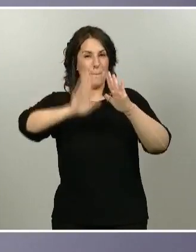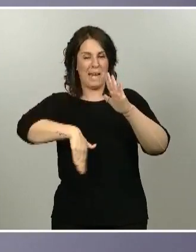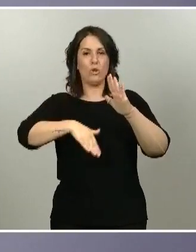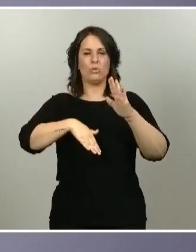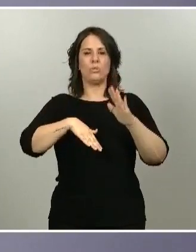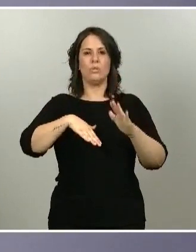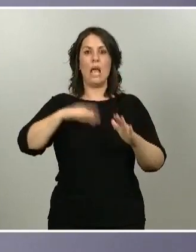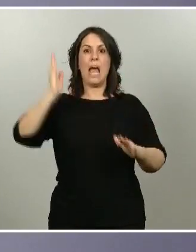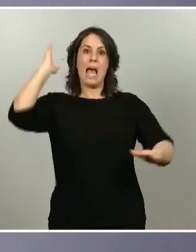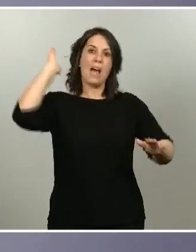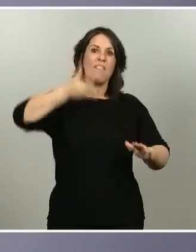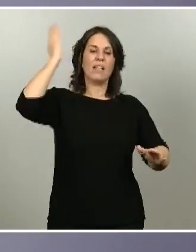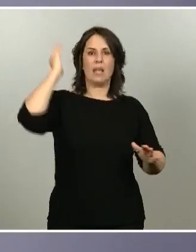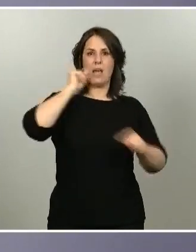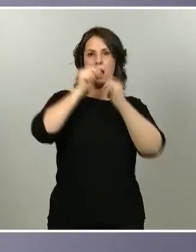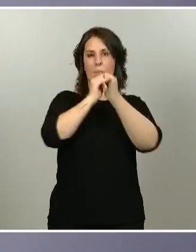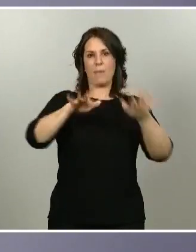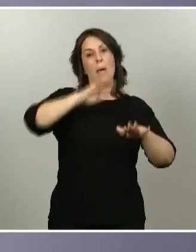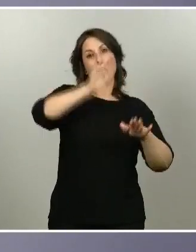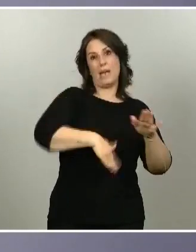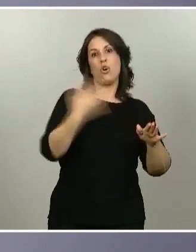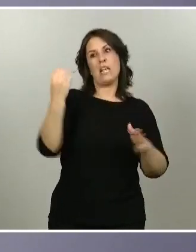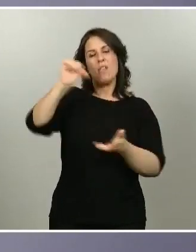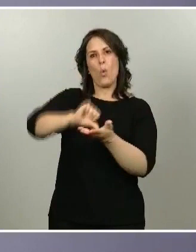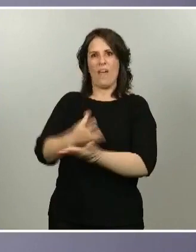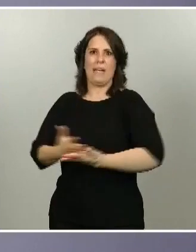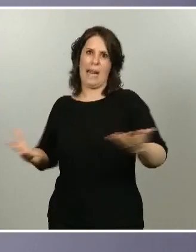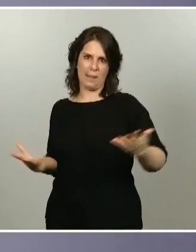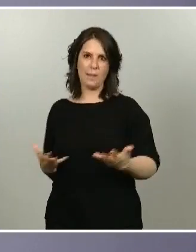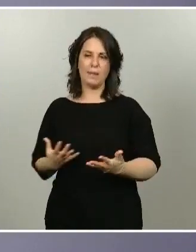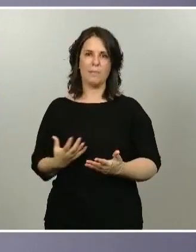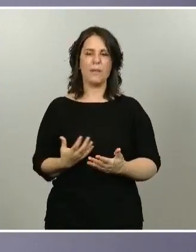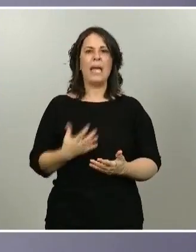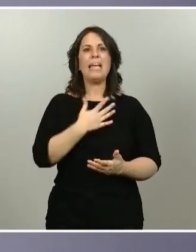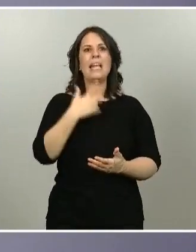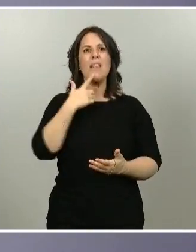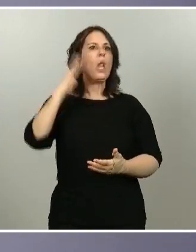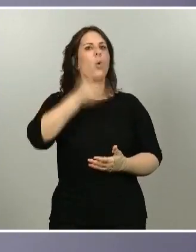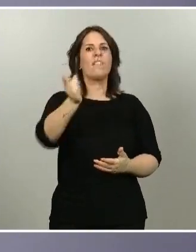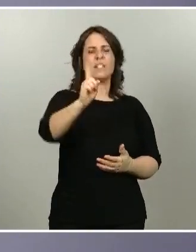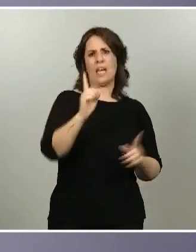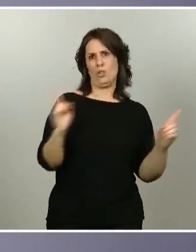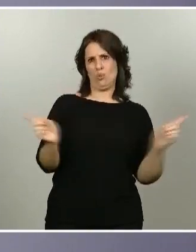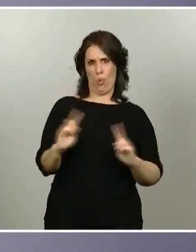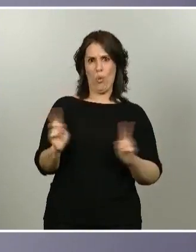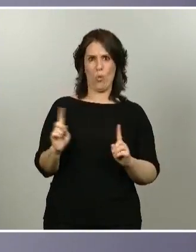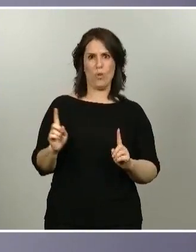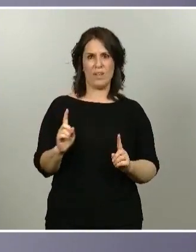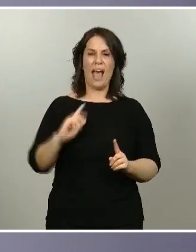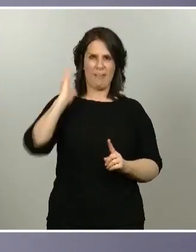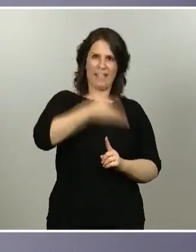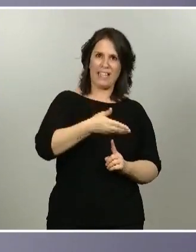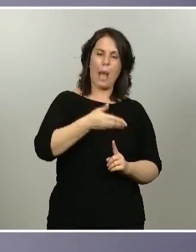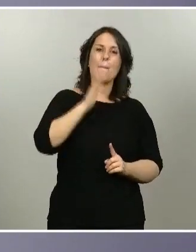la epidemia que las grandes ciudades. No quiere decir que no hayan sido afectados, pero sí que es cierto que en general han sido menos